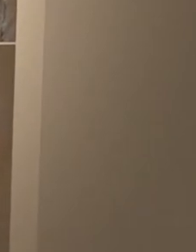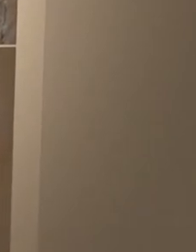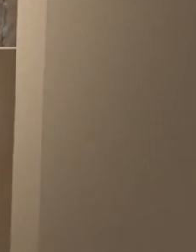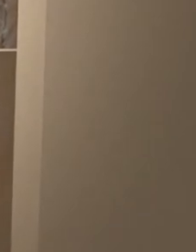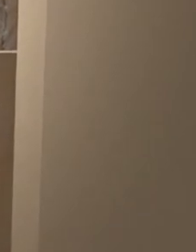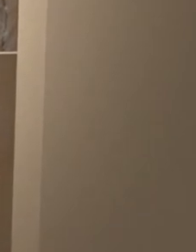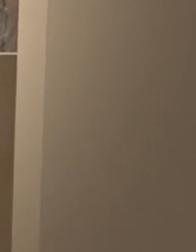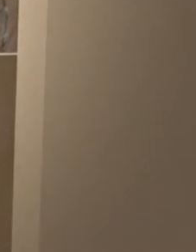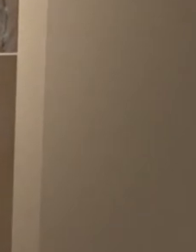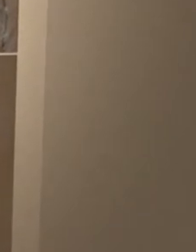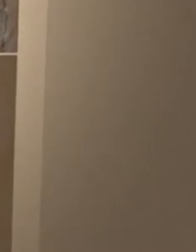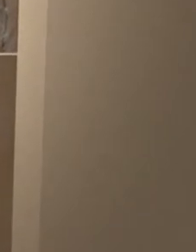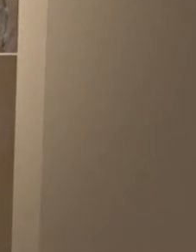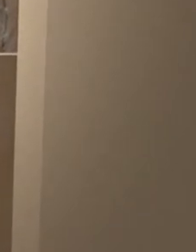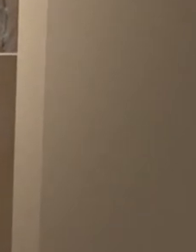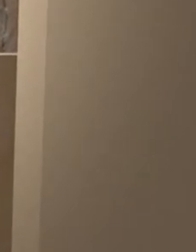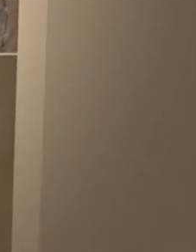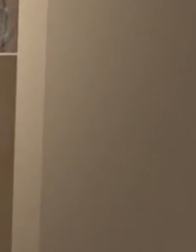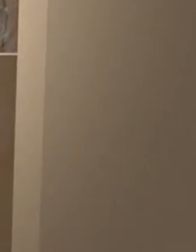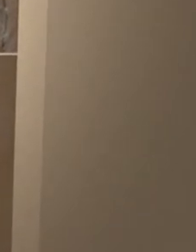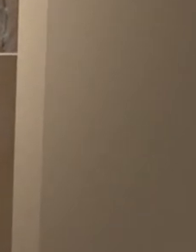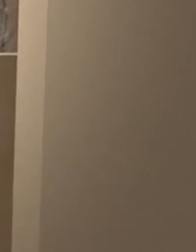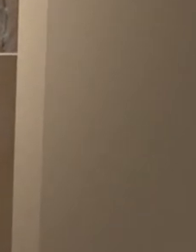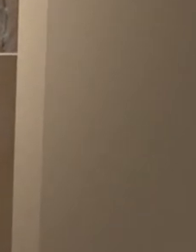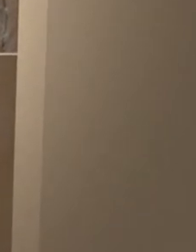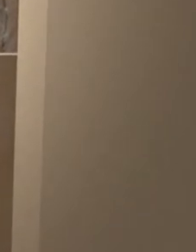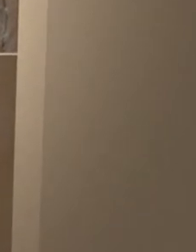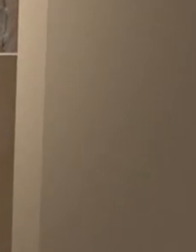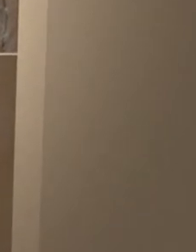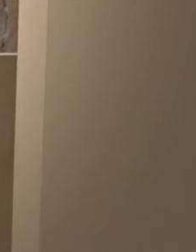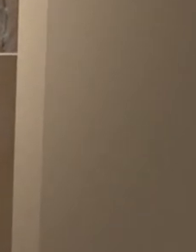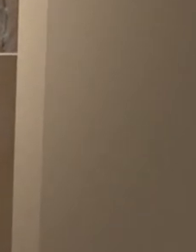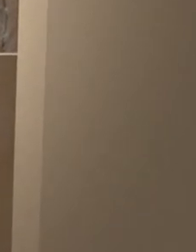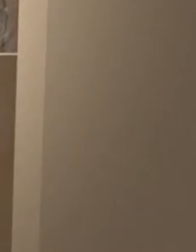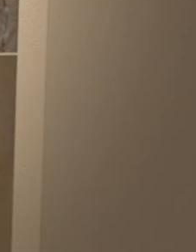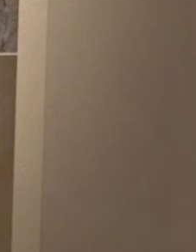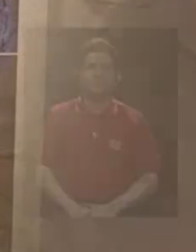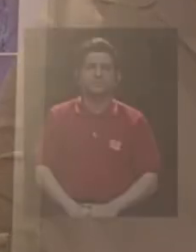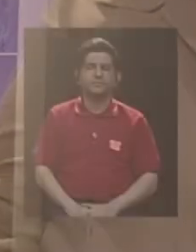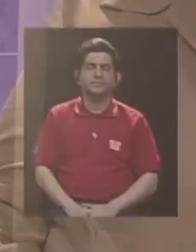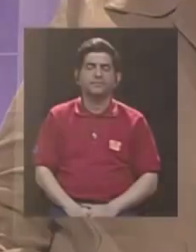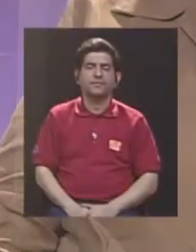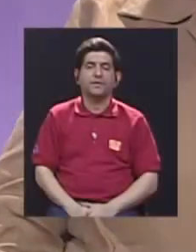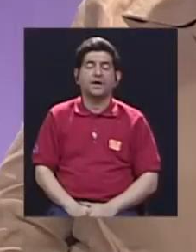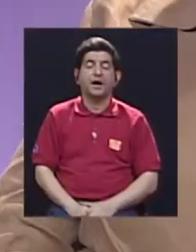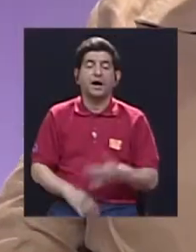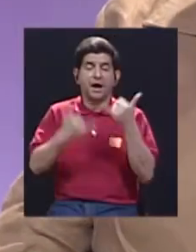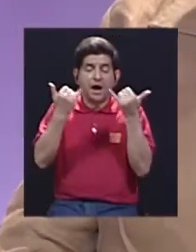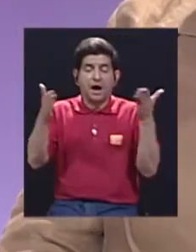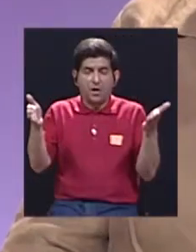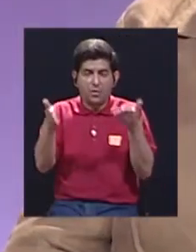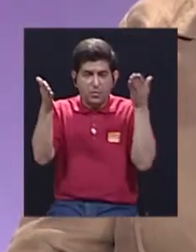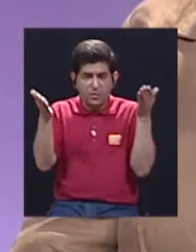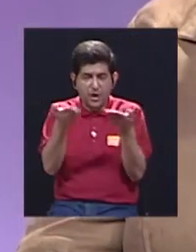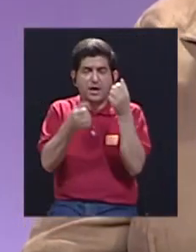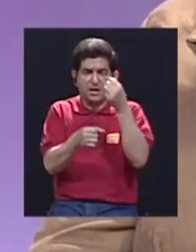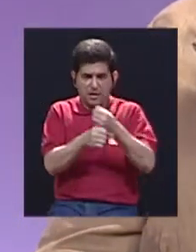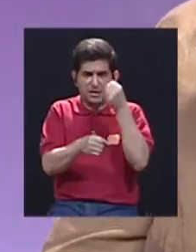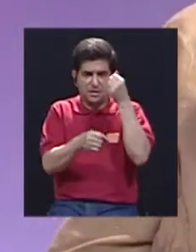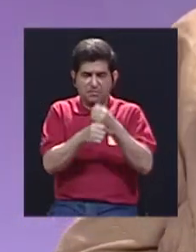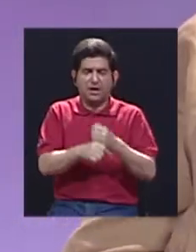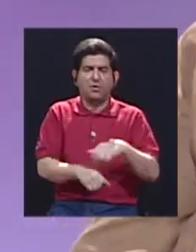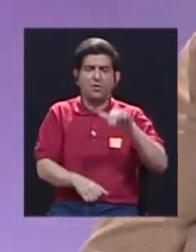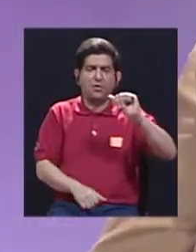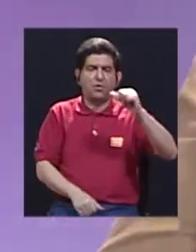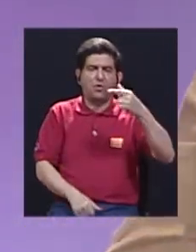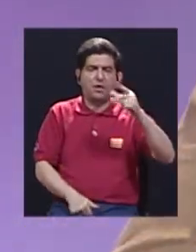inclusive argentinos, pero afiliados al CETU. Lo estamos impulsando y en eso estamos trabajando con